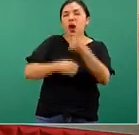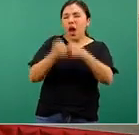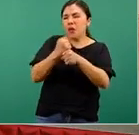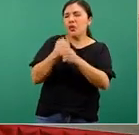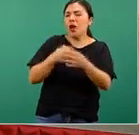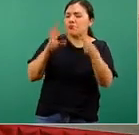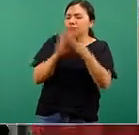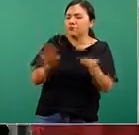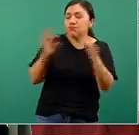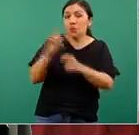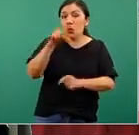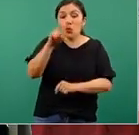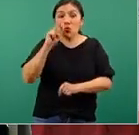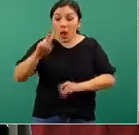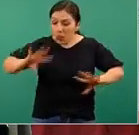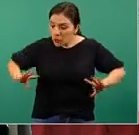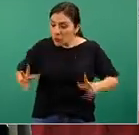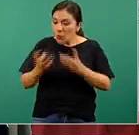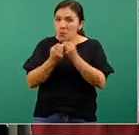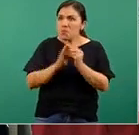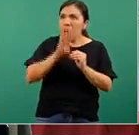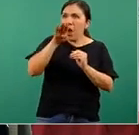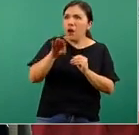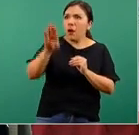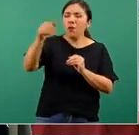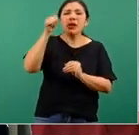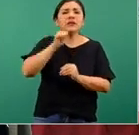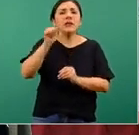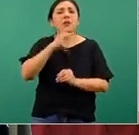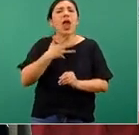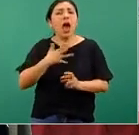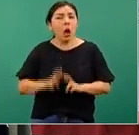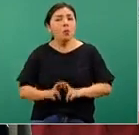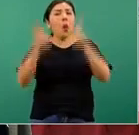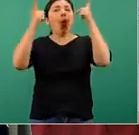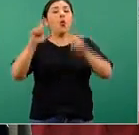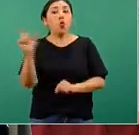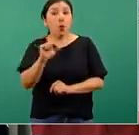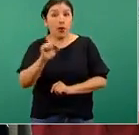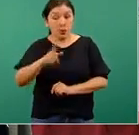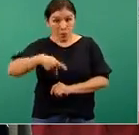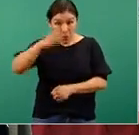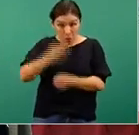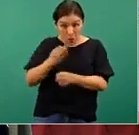uno ve una curva acumulativa siempre va a haber una cifra récord. Pero no hemos visto que estos